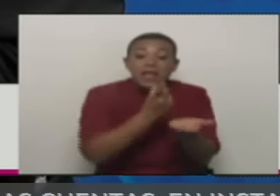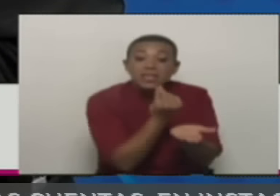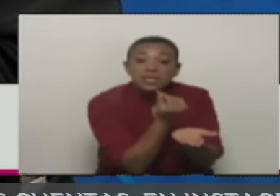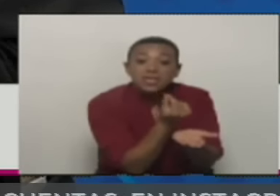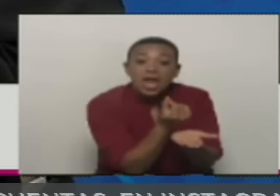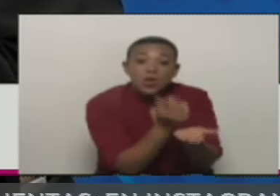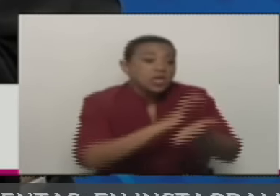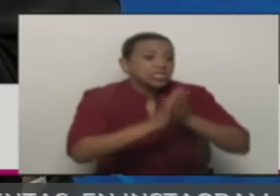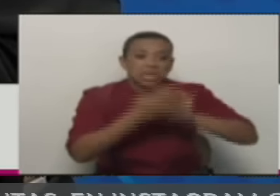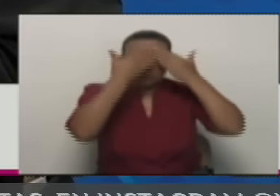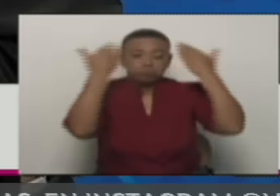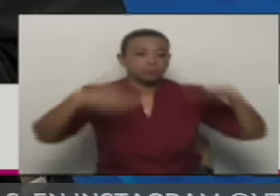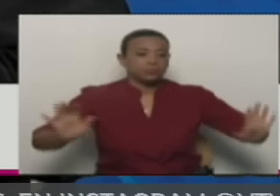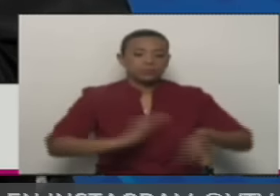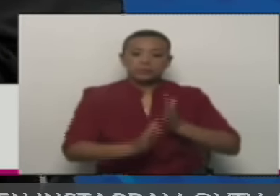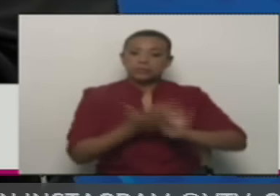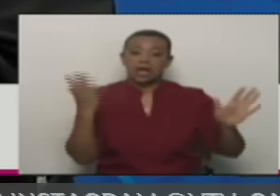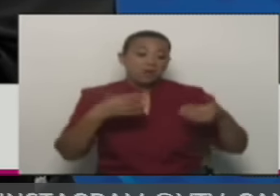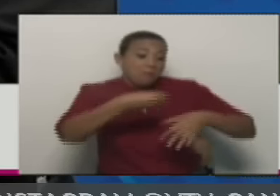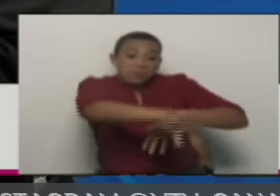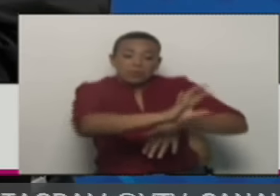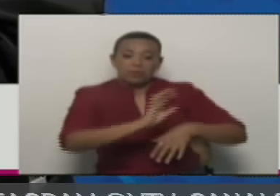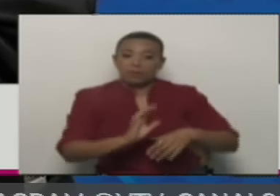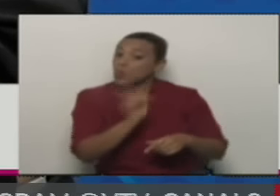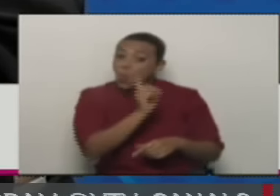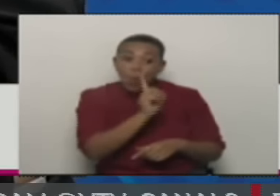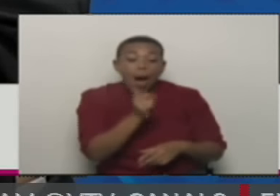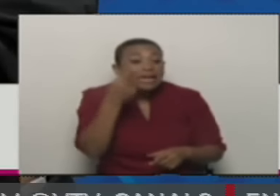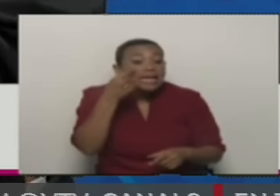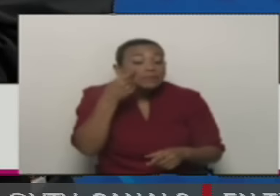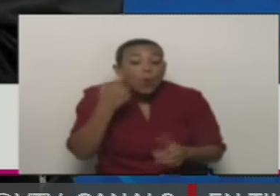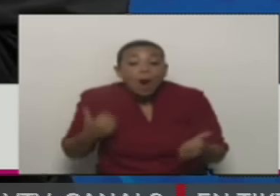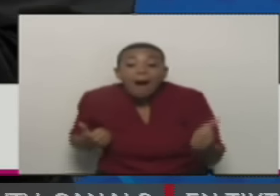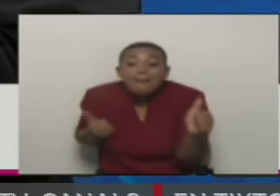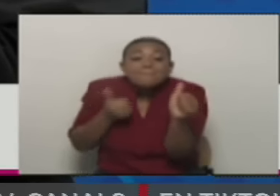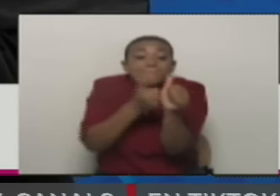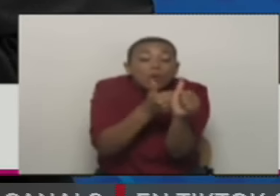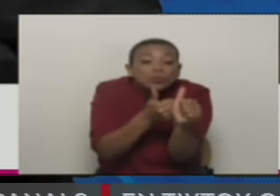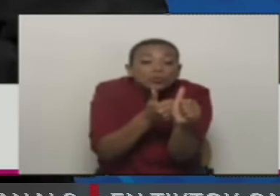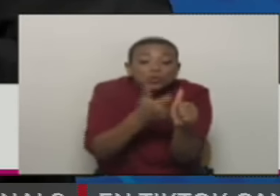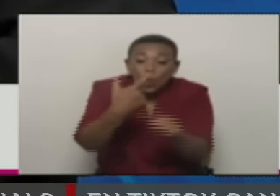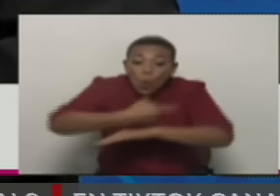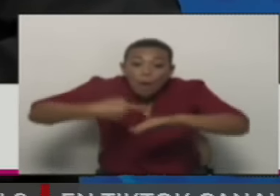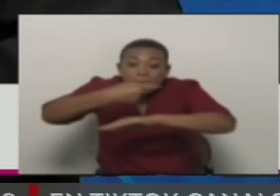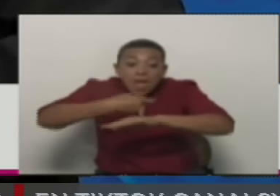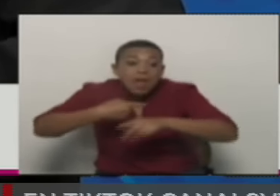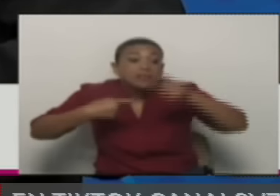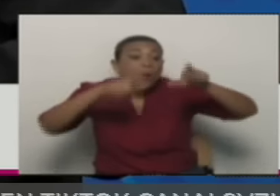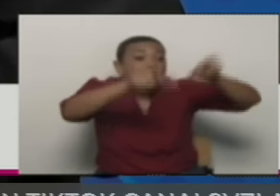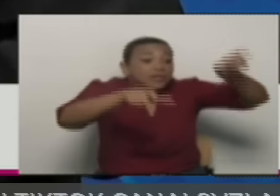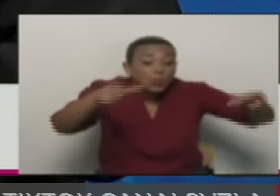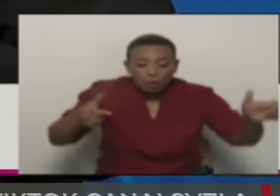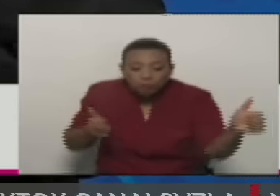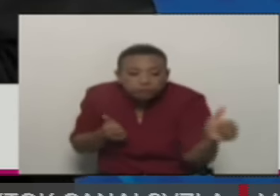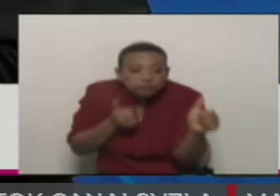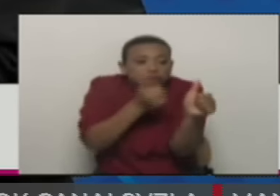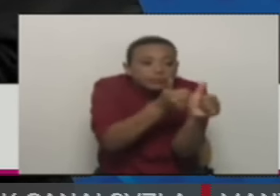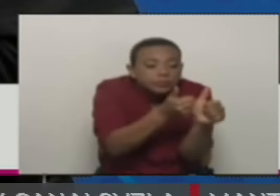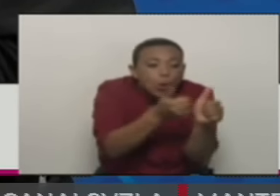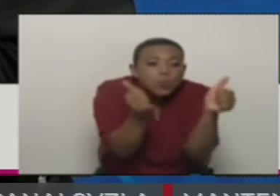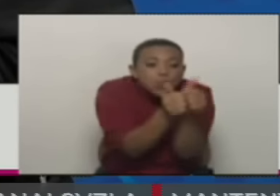y bueno, y nos olvidamos, voy a ver qué hacen ellos con esos recursos, ¿no? Tiene que haber una conexión entre las diferentes escalas de